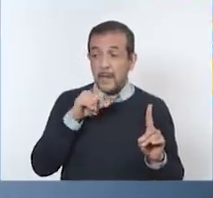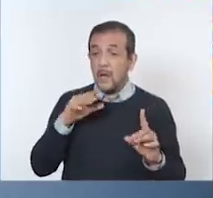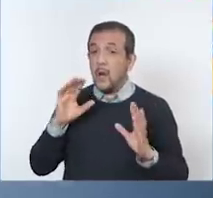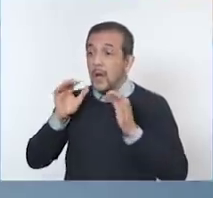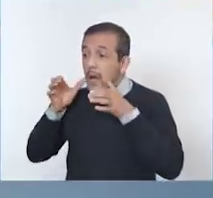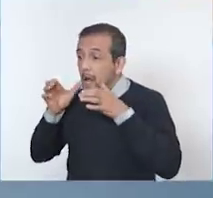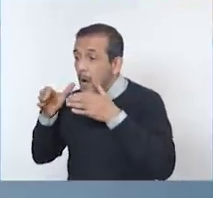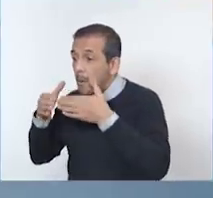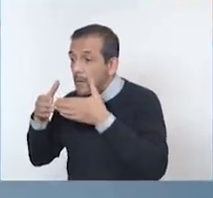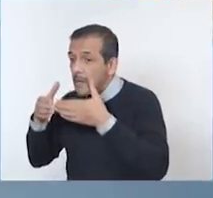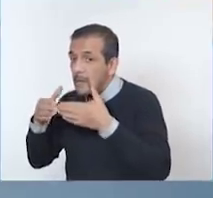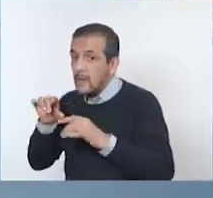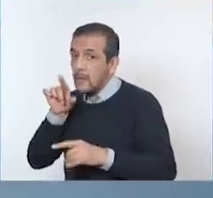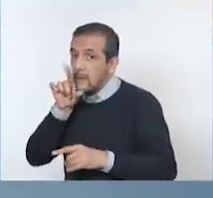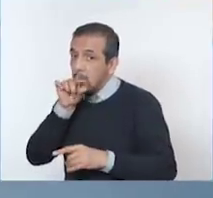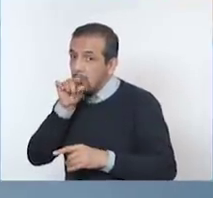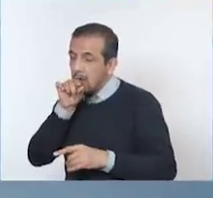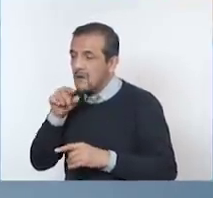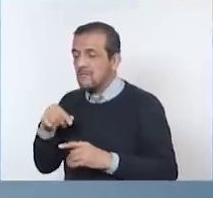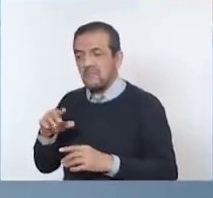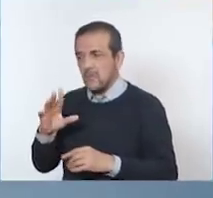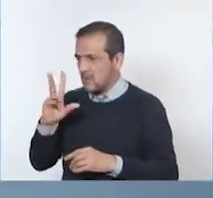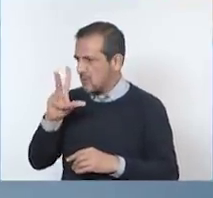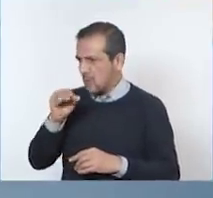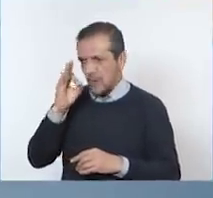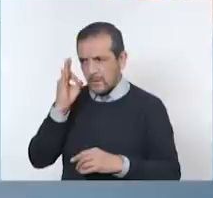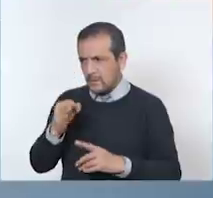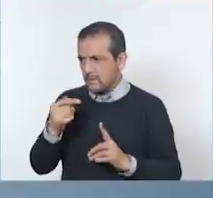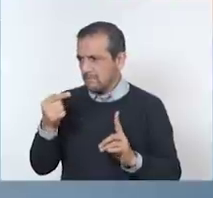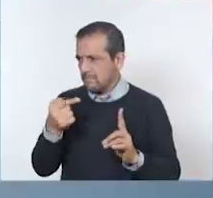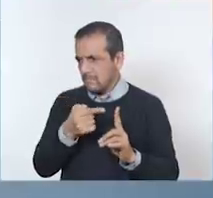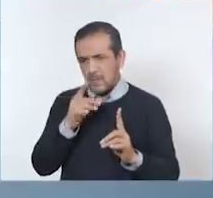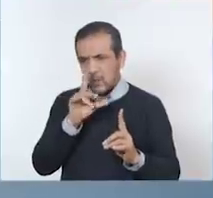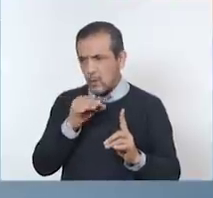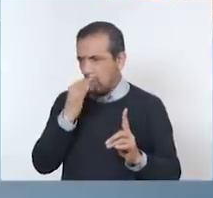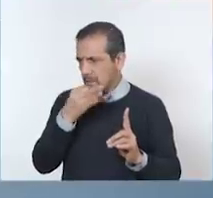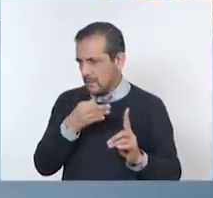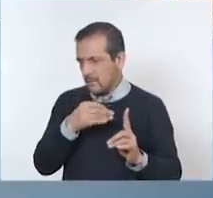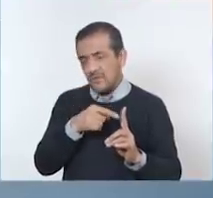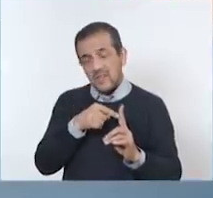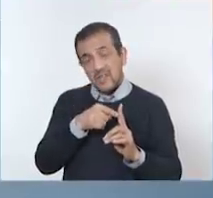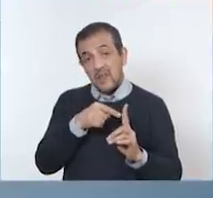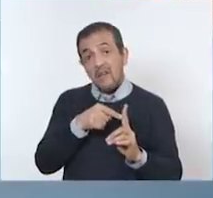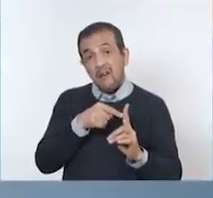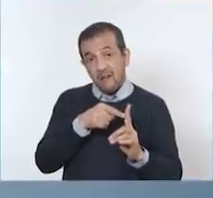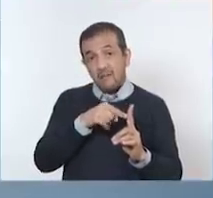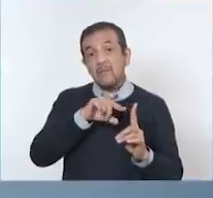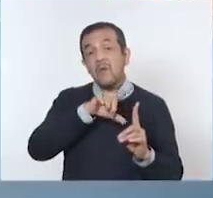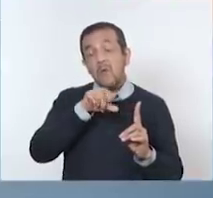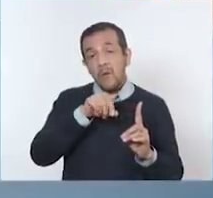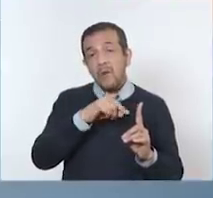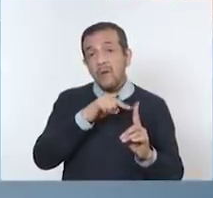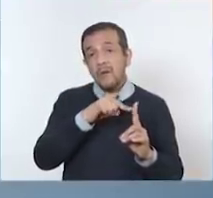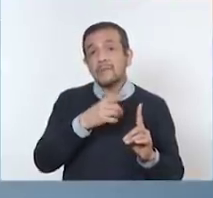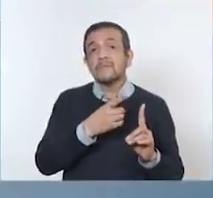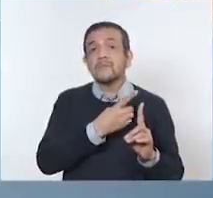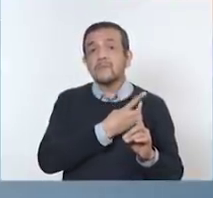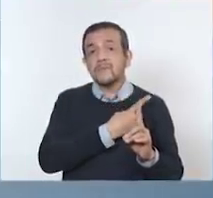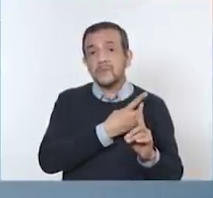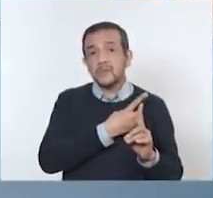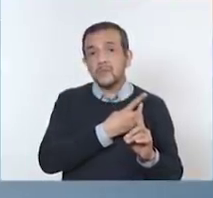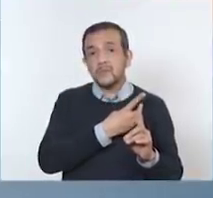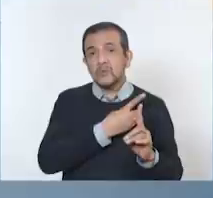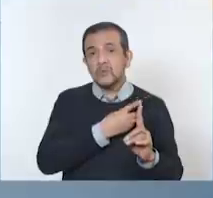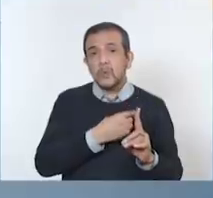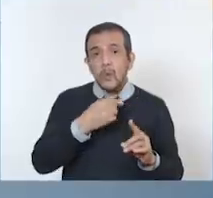comunidad de pájaros no estuvo de acuerdo, por lo cual tuvo que vivir las consecuencias. Y ahora